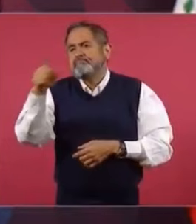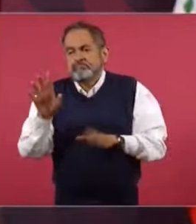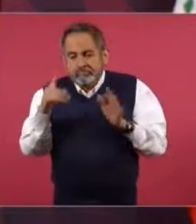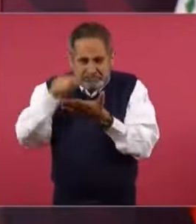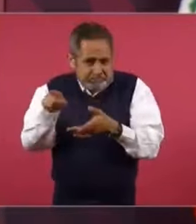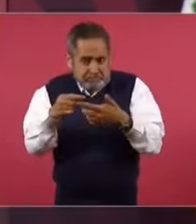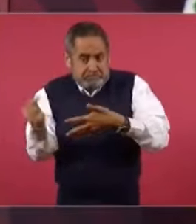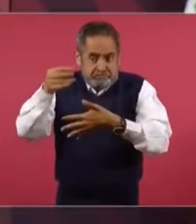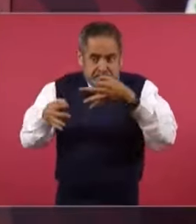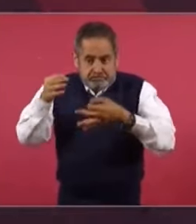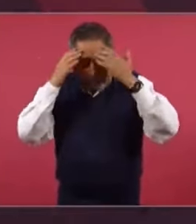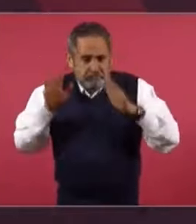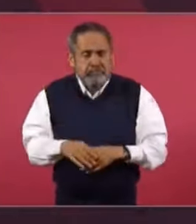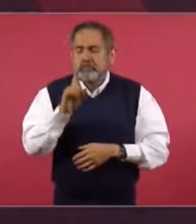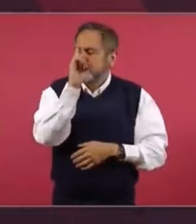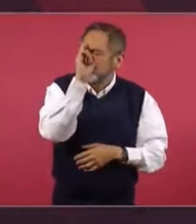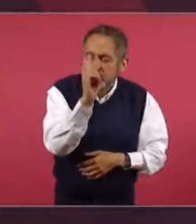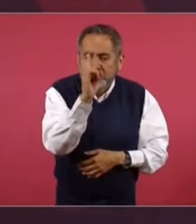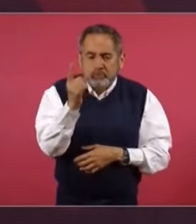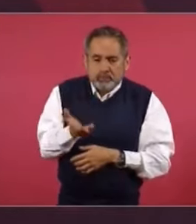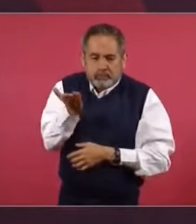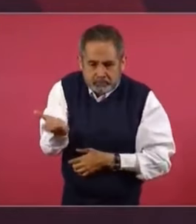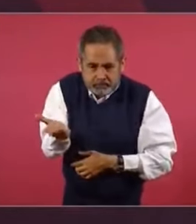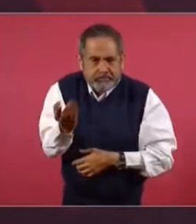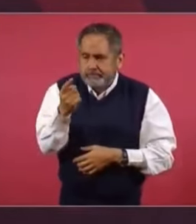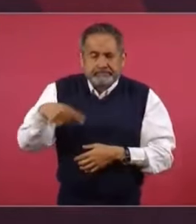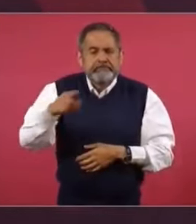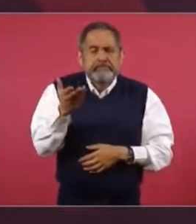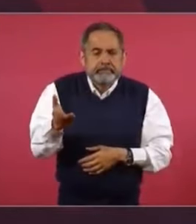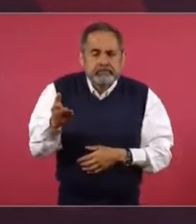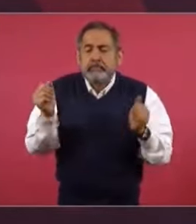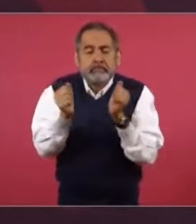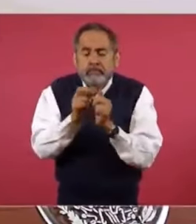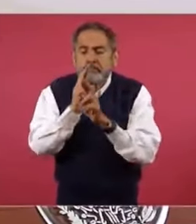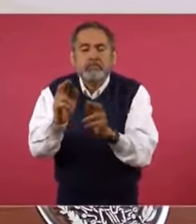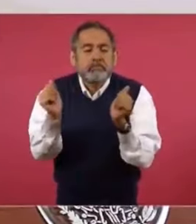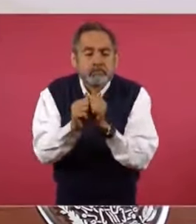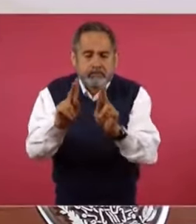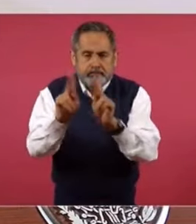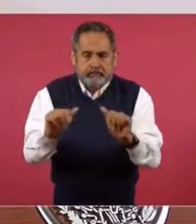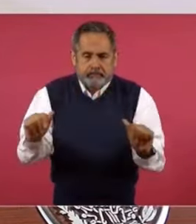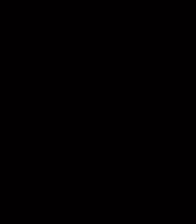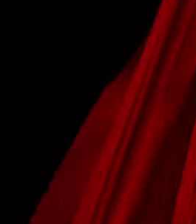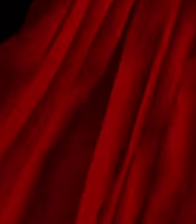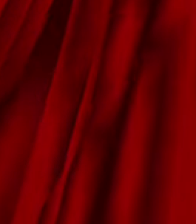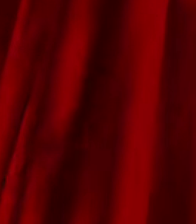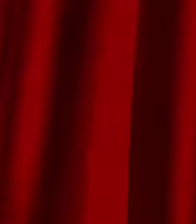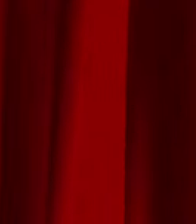otras instancias. Lo único que pedimos es de que todo se resuelva de manera pacífica.